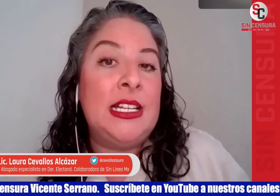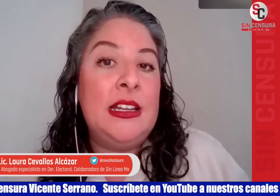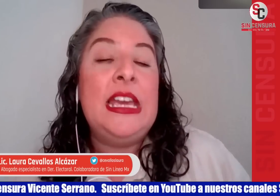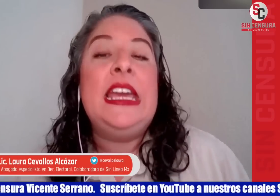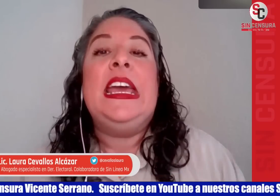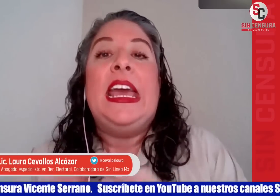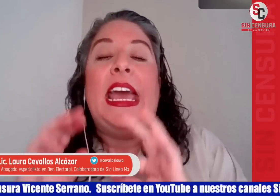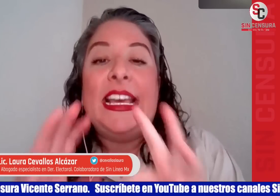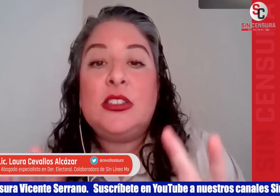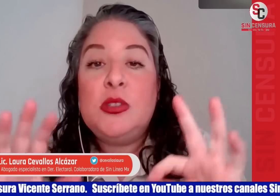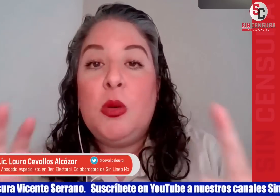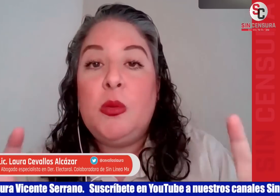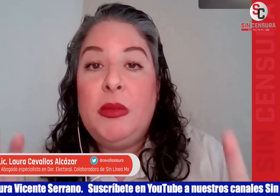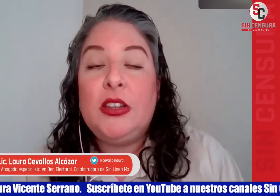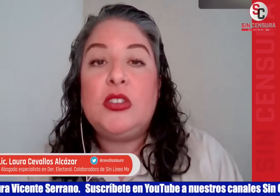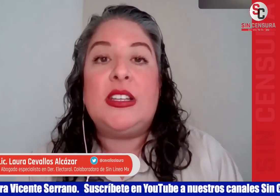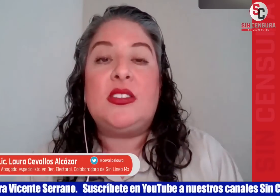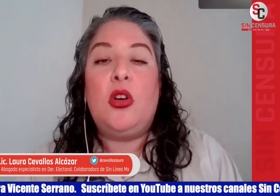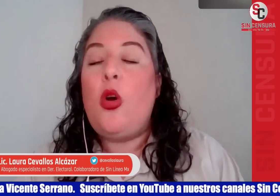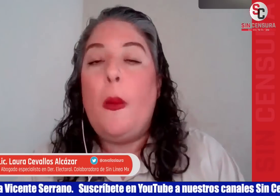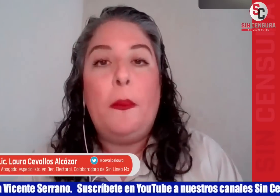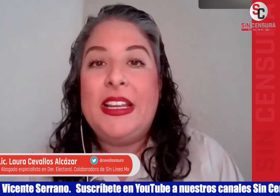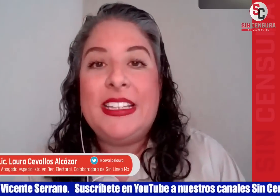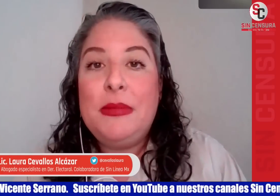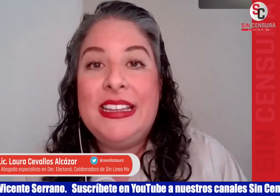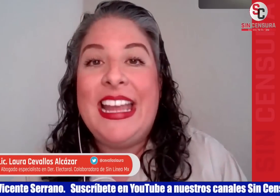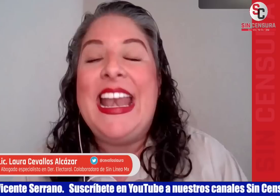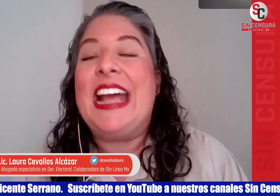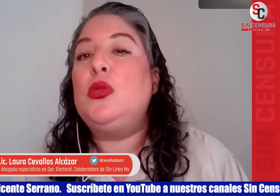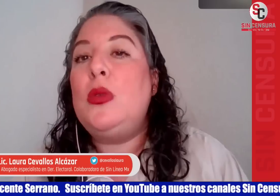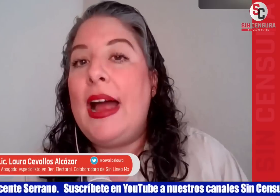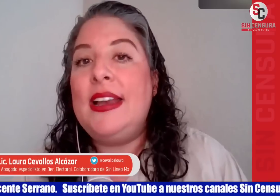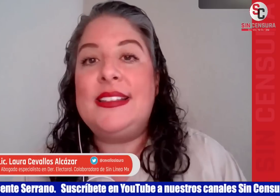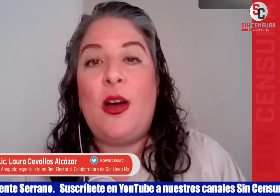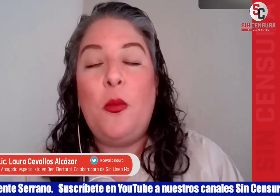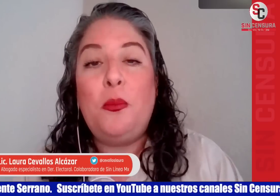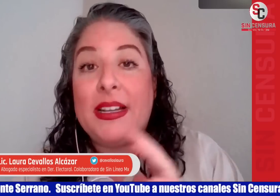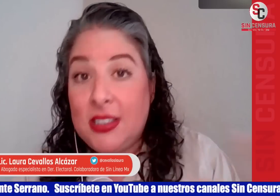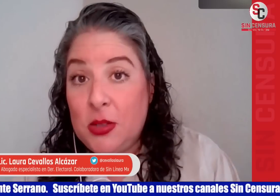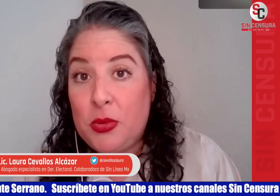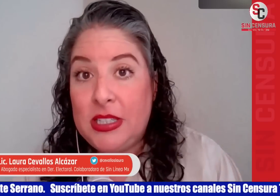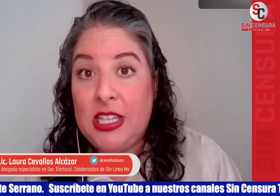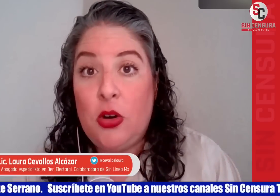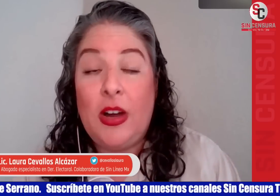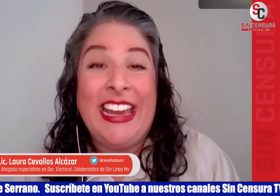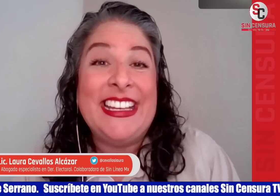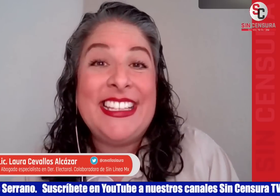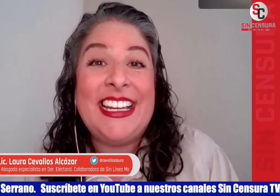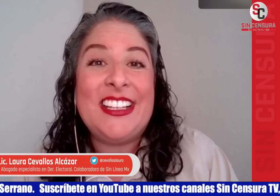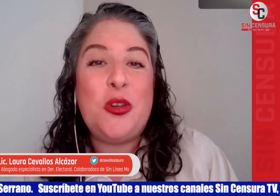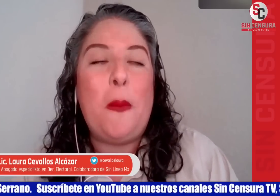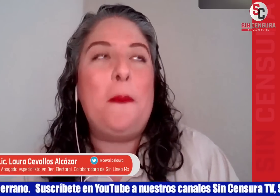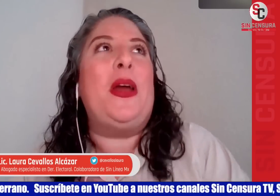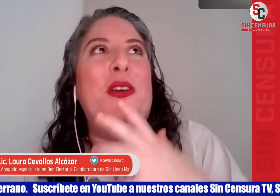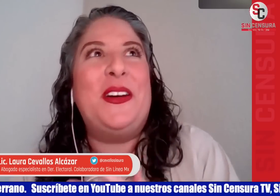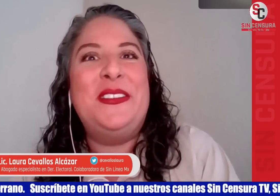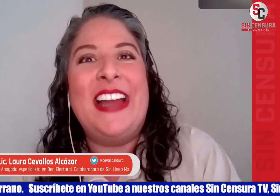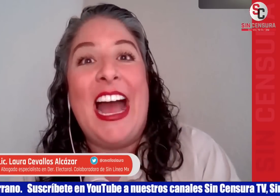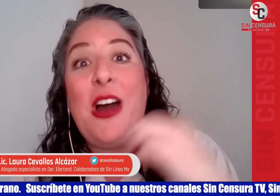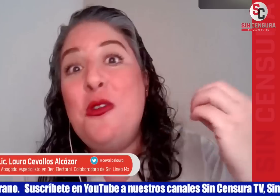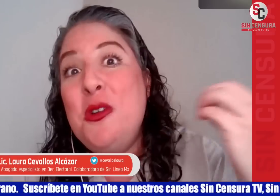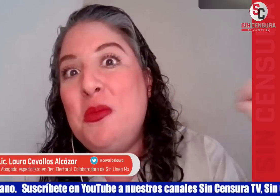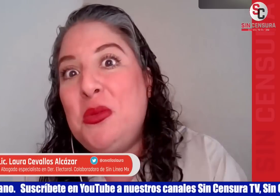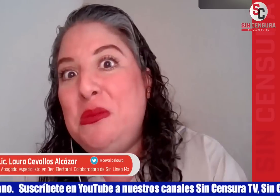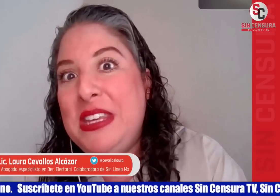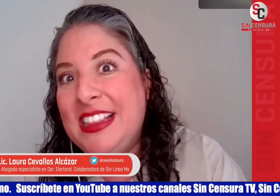campaña. Estos movimientos que son completamente naturales a un partido político, en este caso, peor aún,